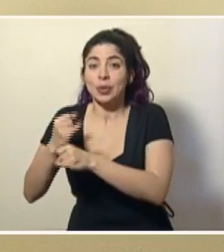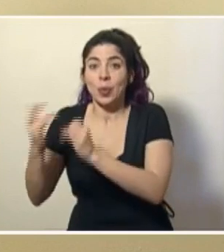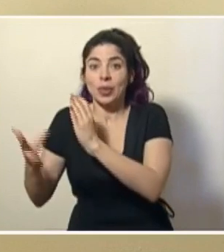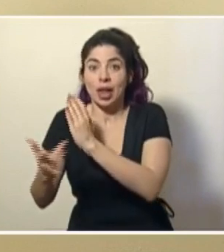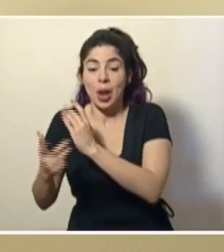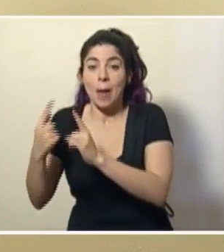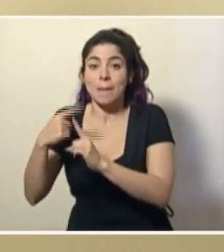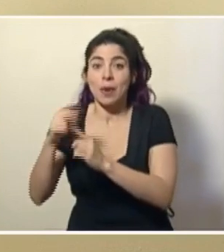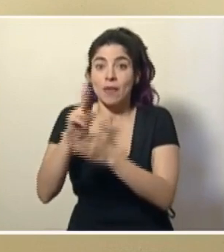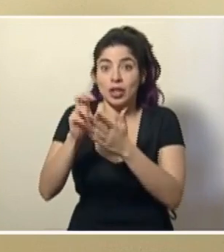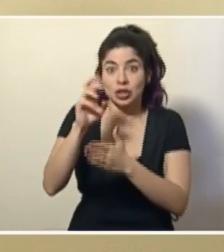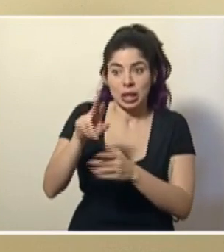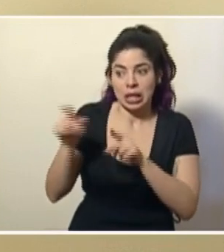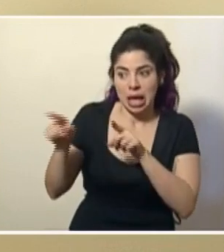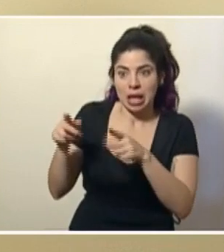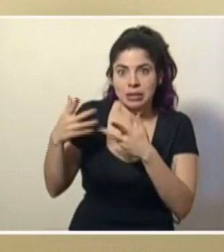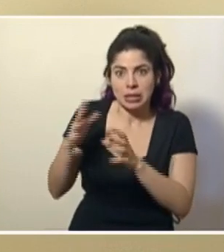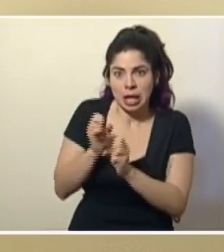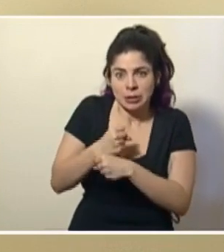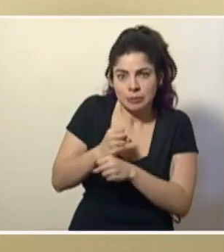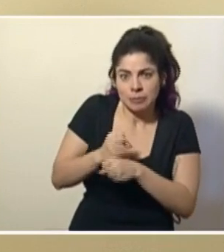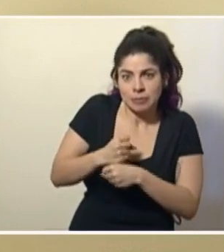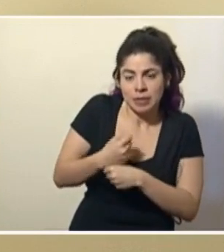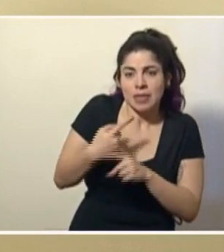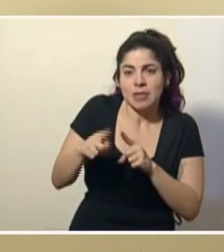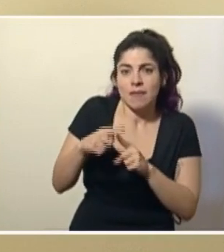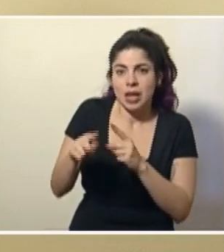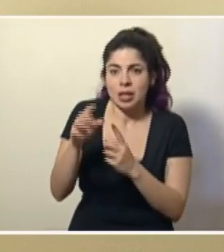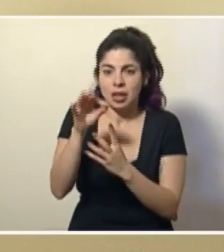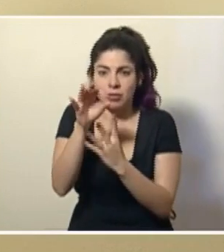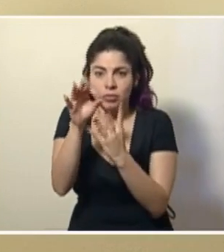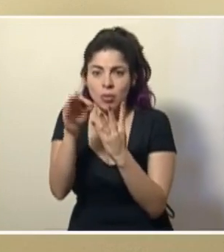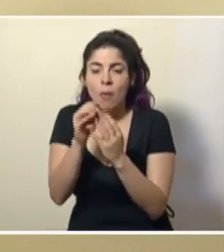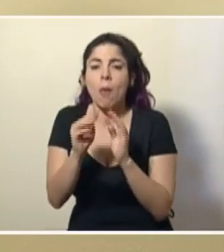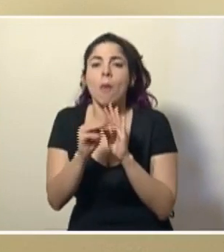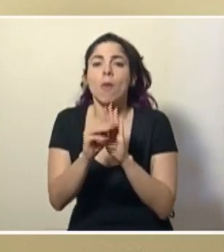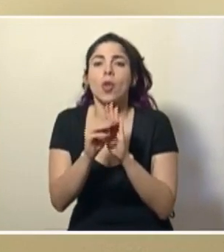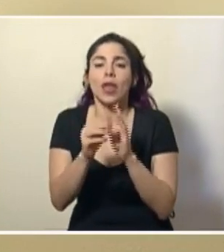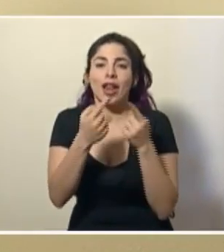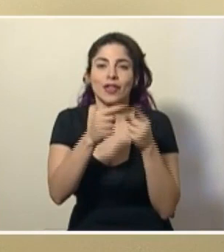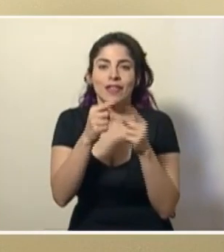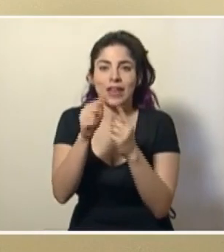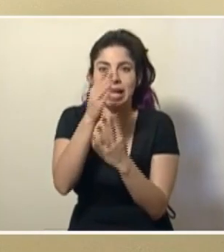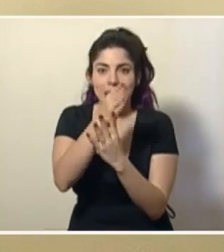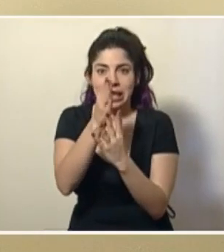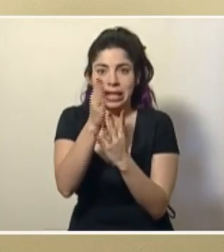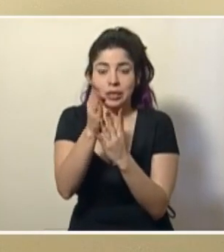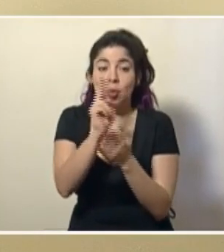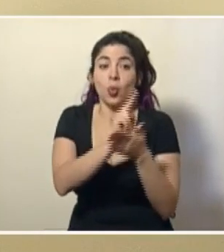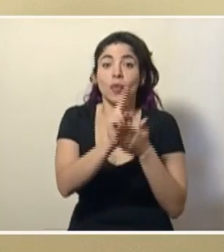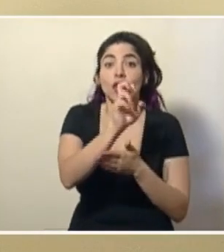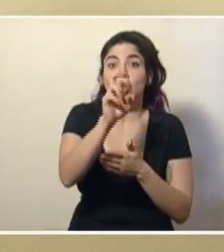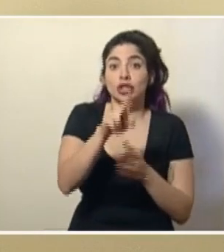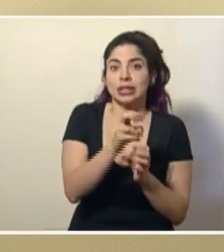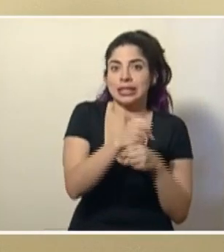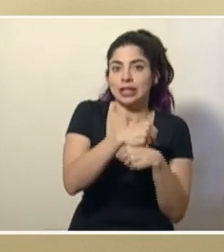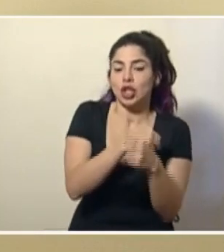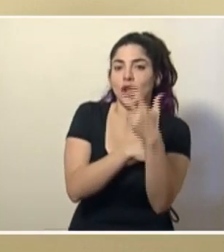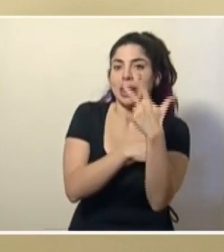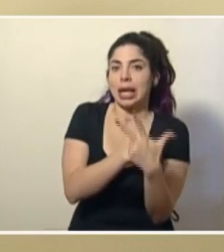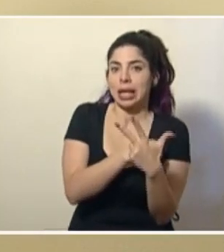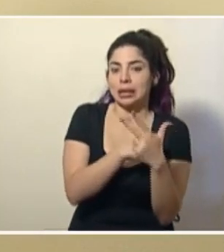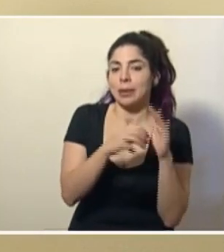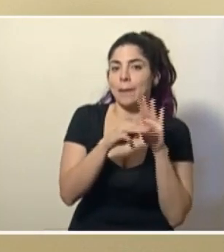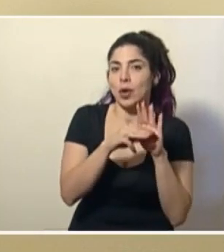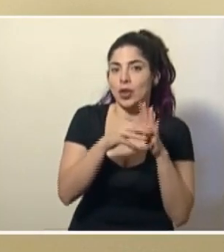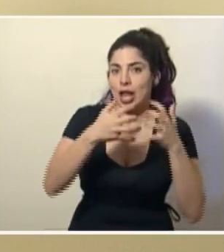Hay varios modelos que se han elaborado. En la Universidad de Costa Rica hay al menos 3 diferentes modelos